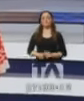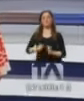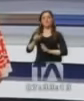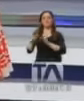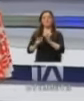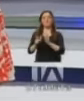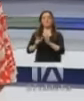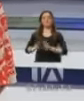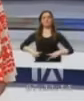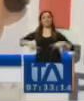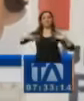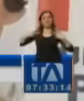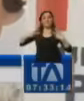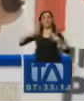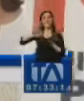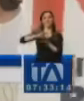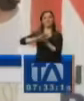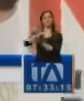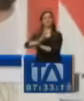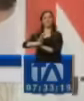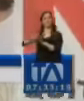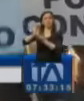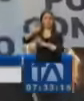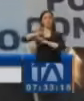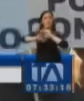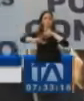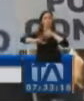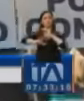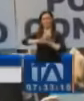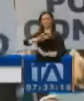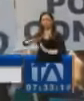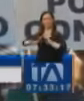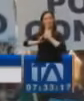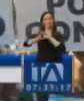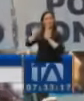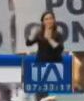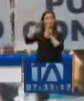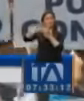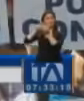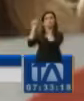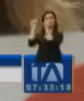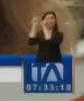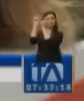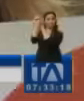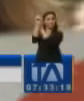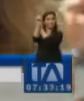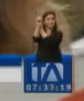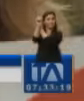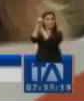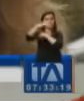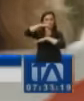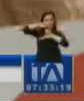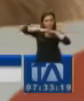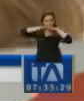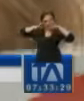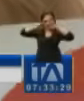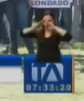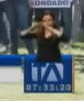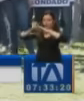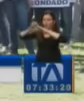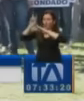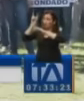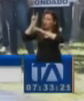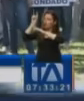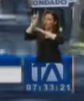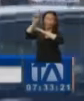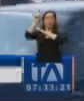del condado se levantan en contra del proyecto Quito Cables debido a que una de las rutas pasará sobre el techo de sus casas.